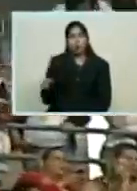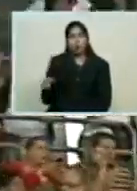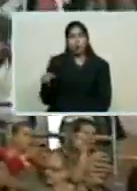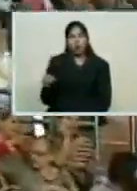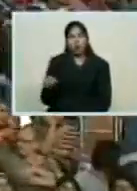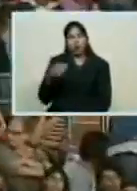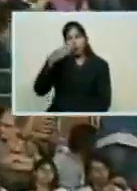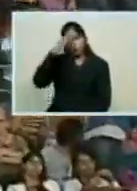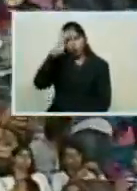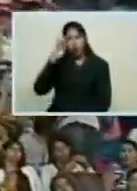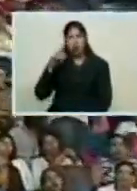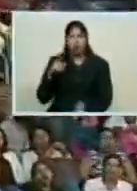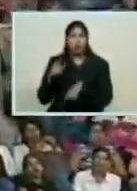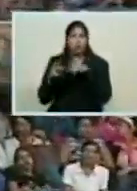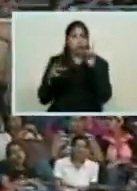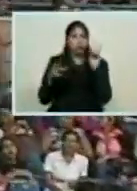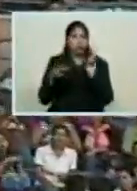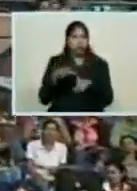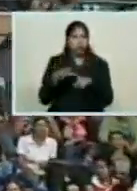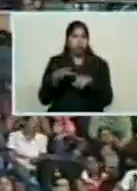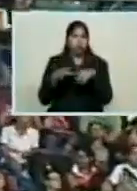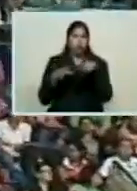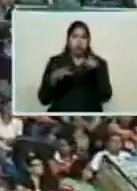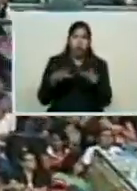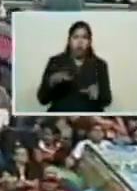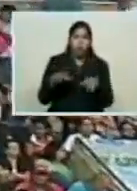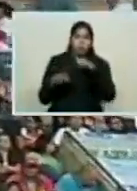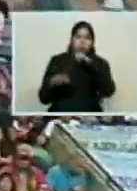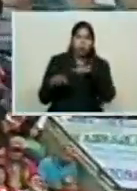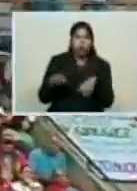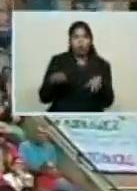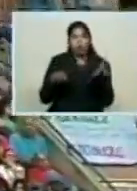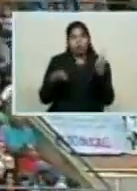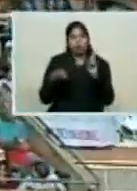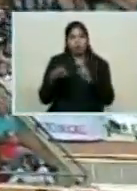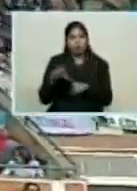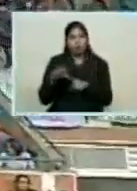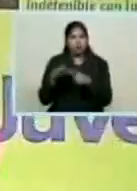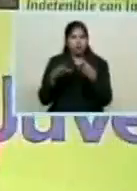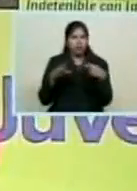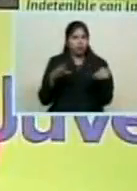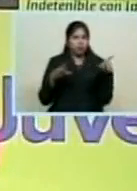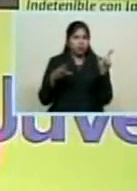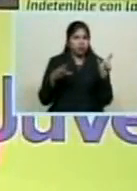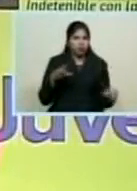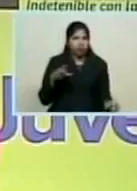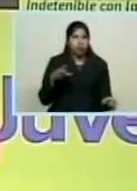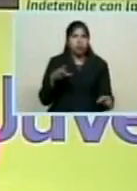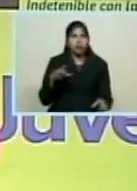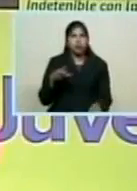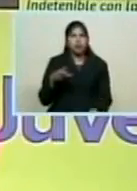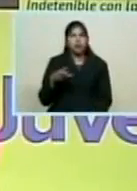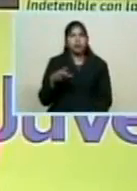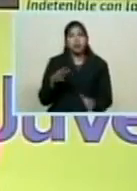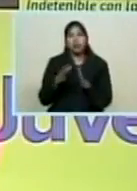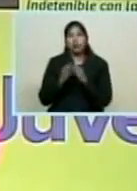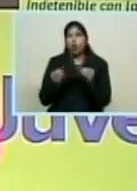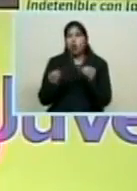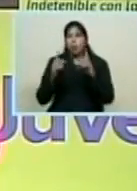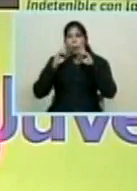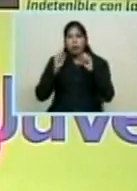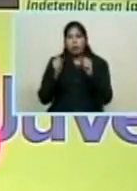de Luis Beltrán Prieto Figueroa, de Jesús Rivero, todo lo que tiene que ver con la